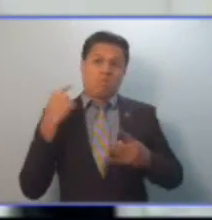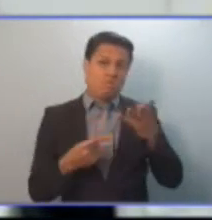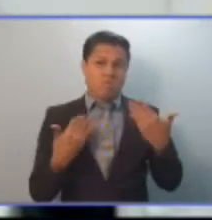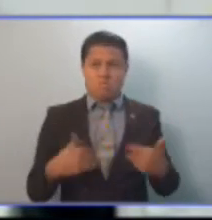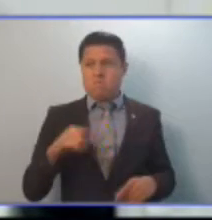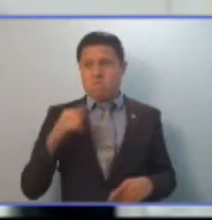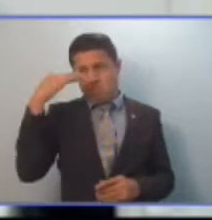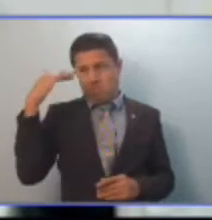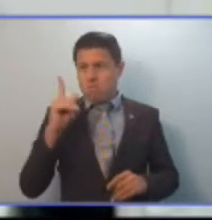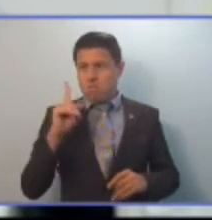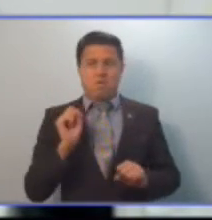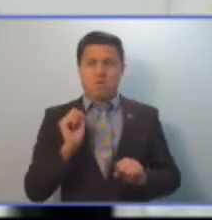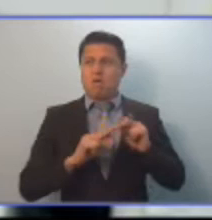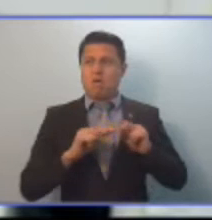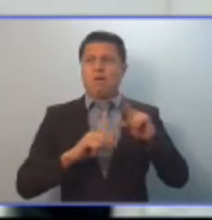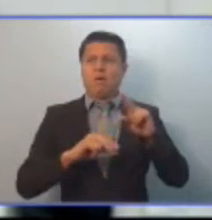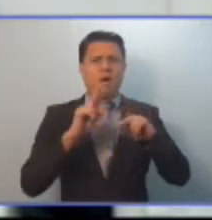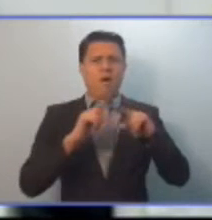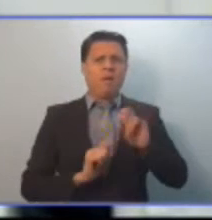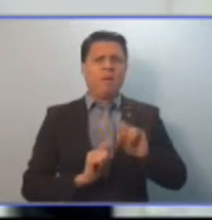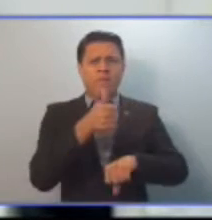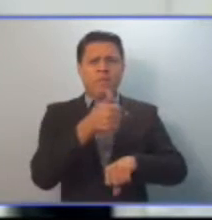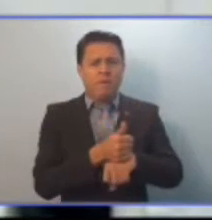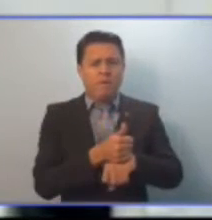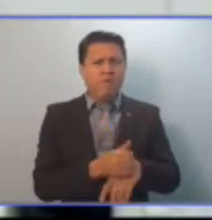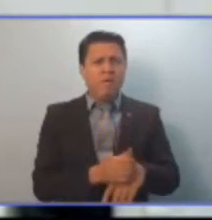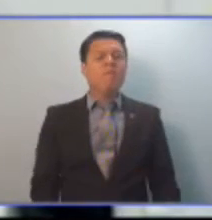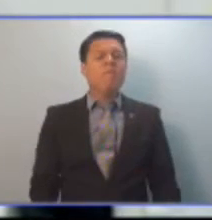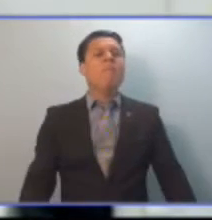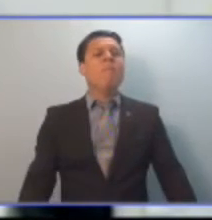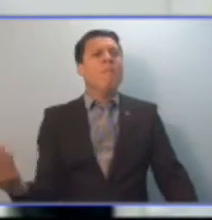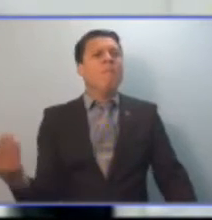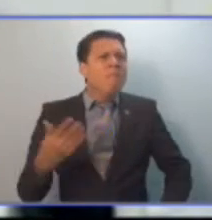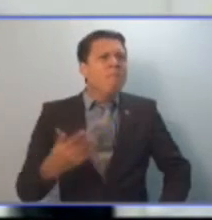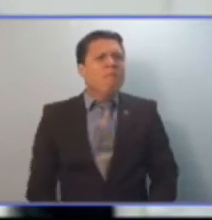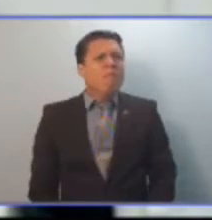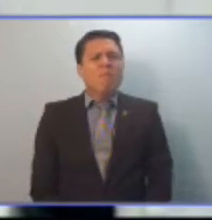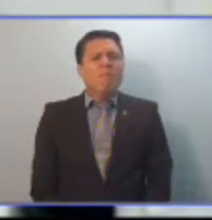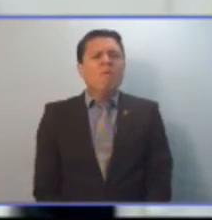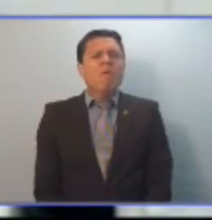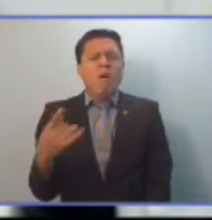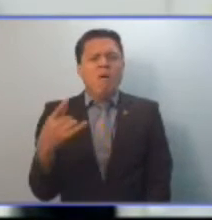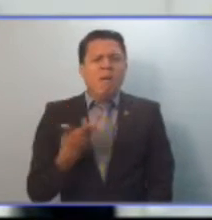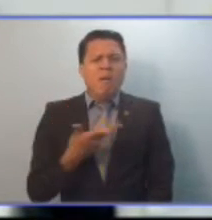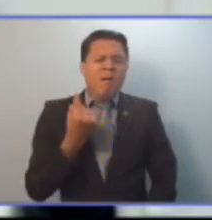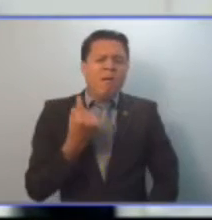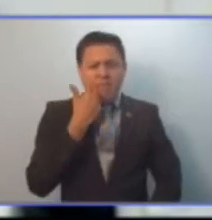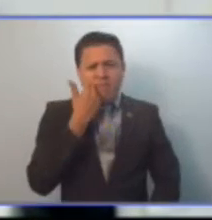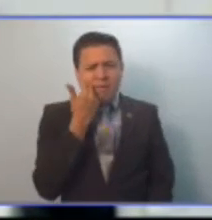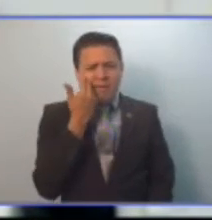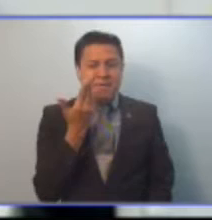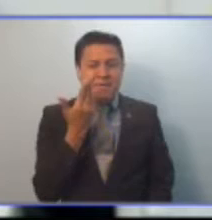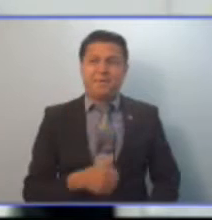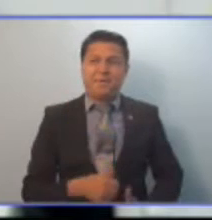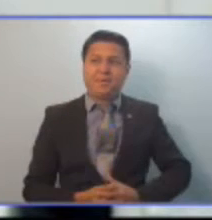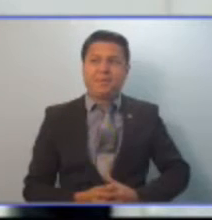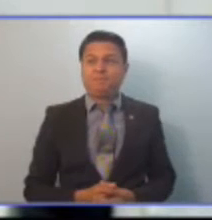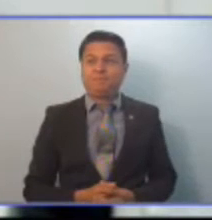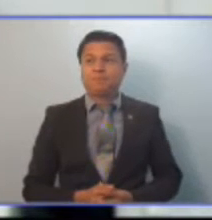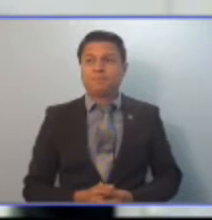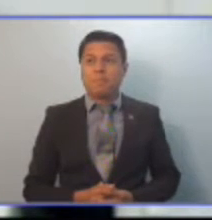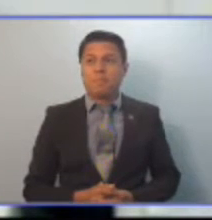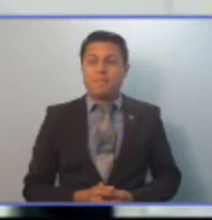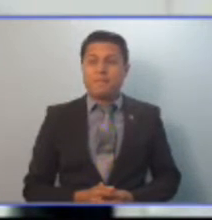estaban constreñidos y para uno que es joven y que sale con